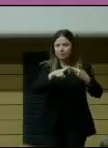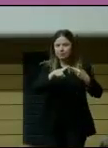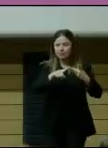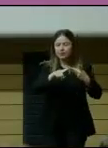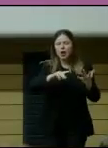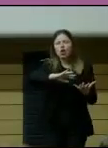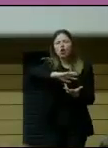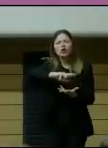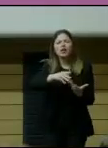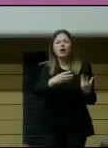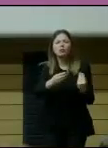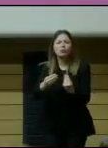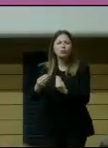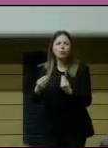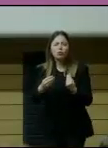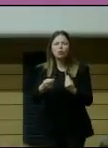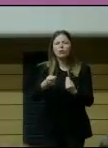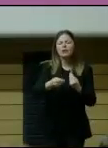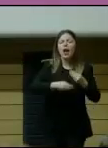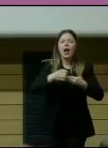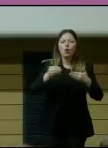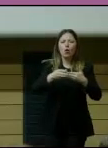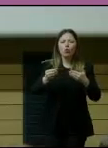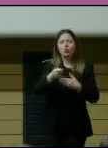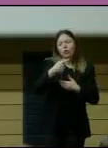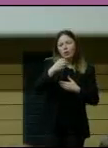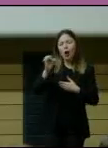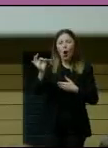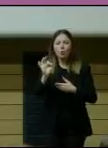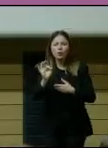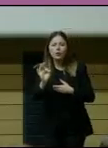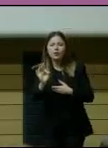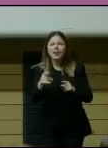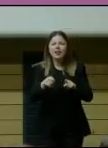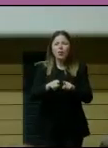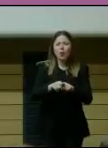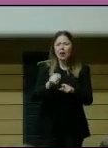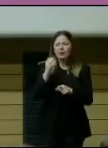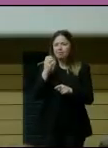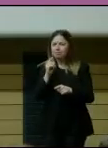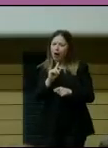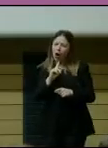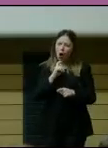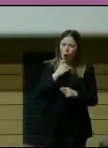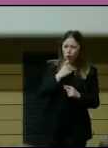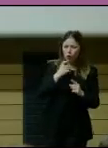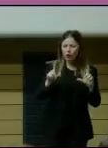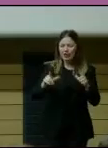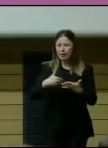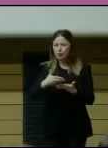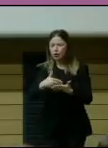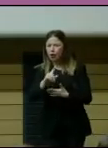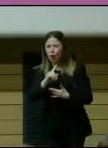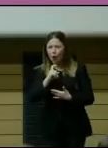hubo muchas noticias sobre el empleo de los fármacos opioides, y también a veces con cierta inquina de algunos medios de comunicación presentaban